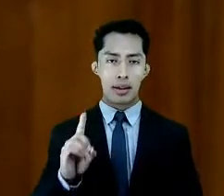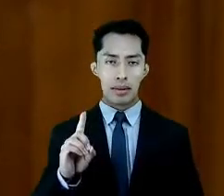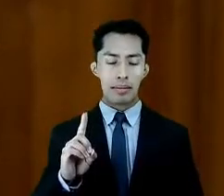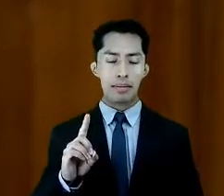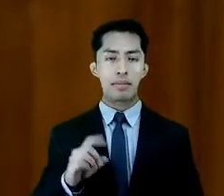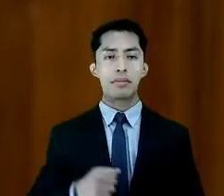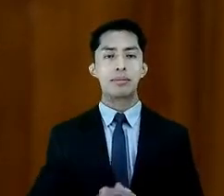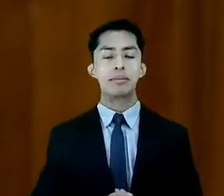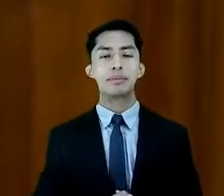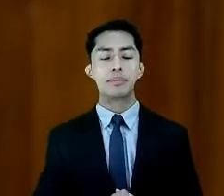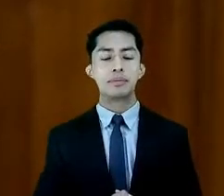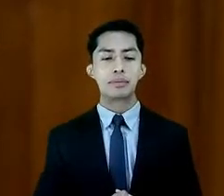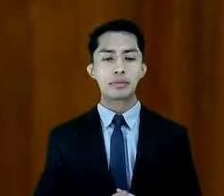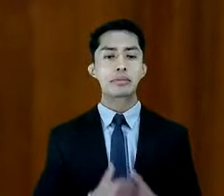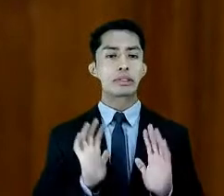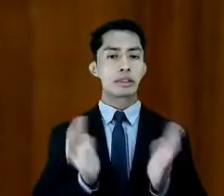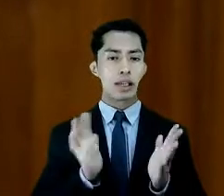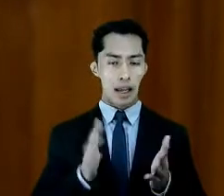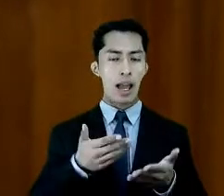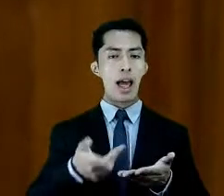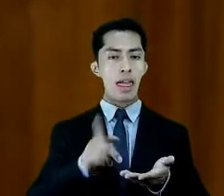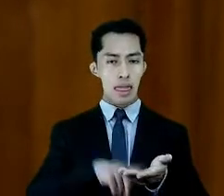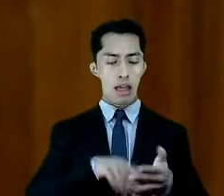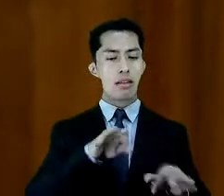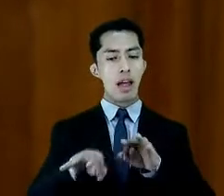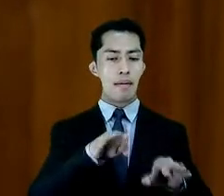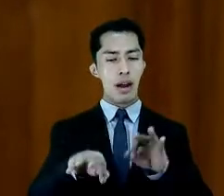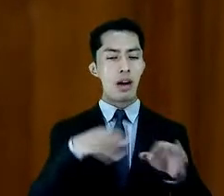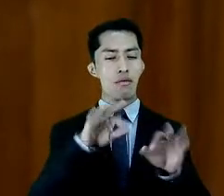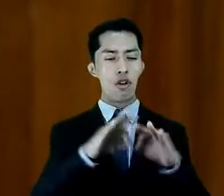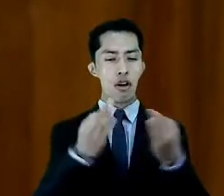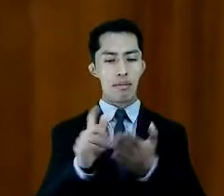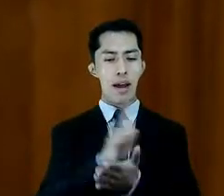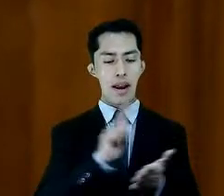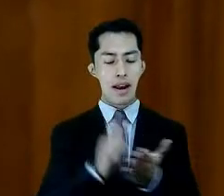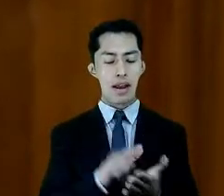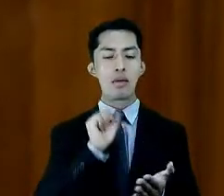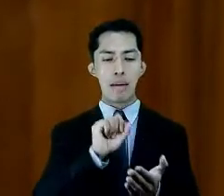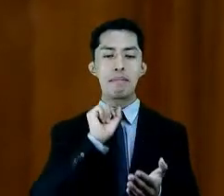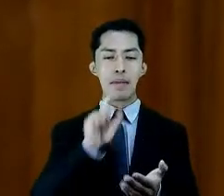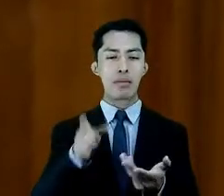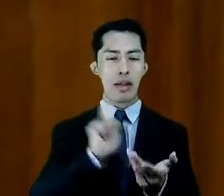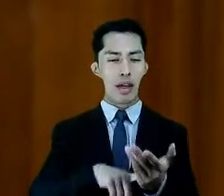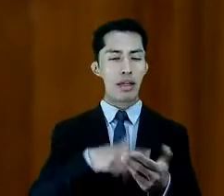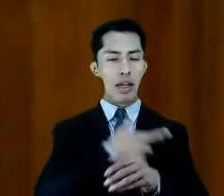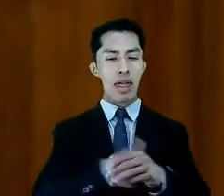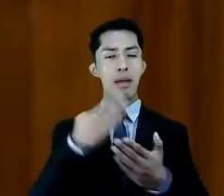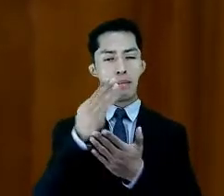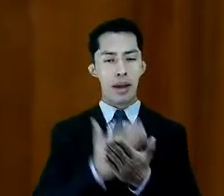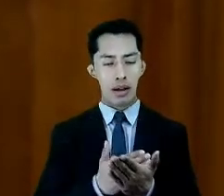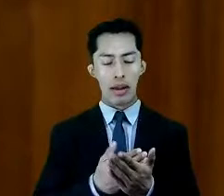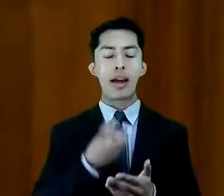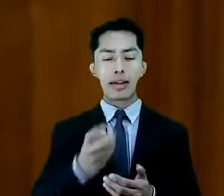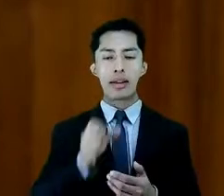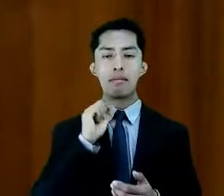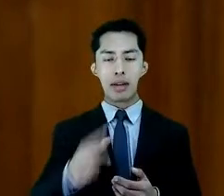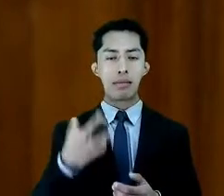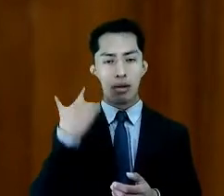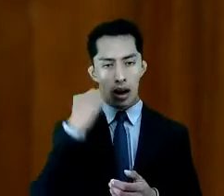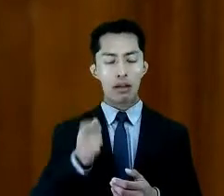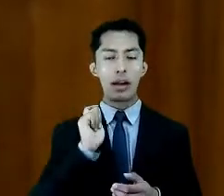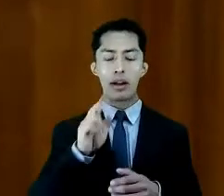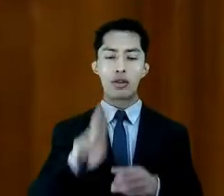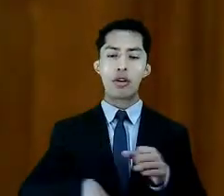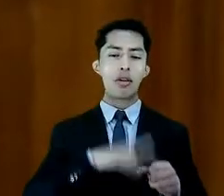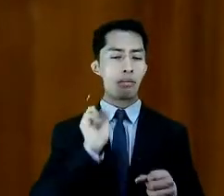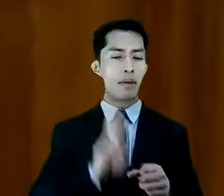Democrática. En observancia de la técnica legislativa y aplicando el principio de economía procesal, consecuentes con la naturaleza